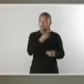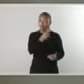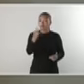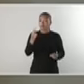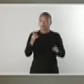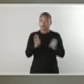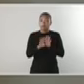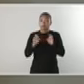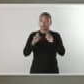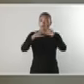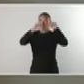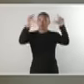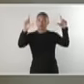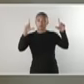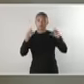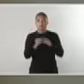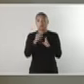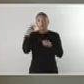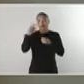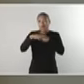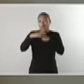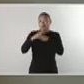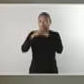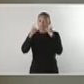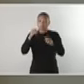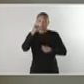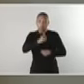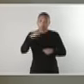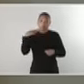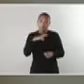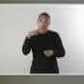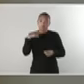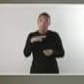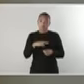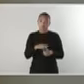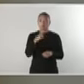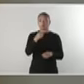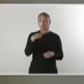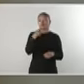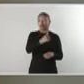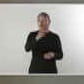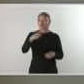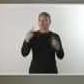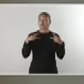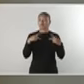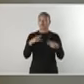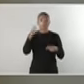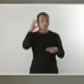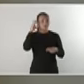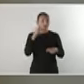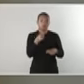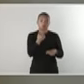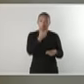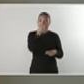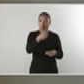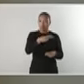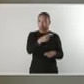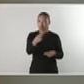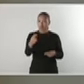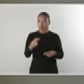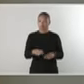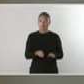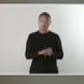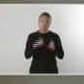anuncios en la televisión a cada rato saben quién los paga usted ciudadano que nos está escuchando si estos señores